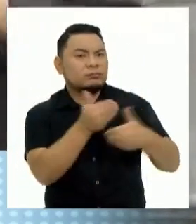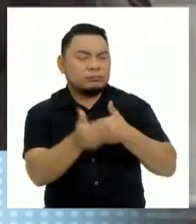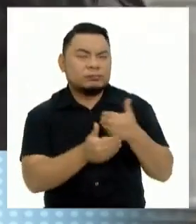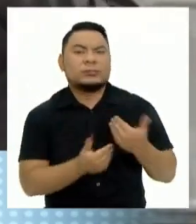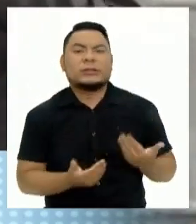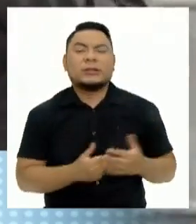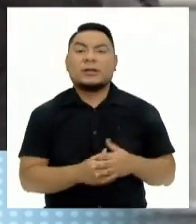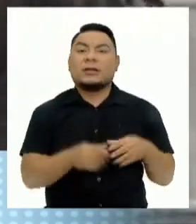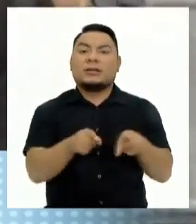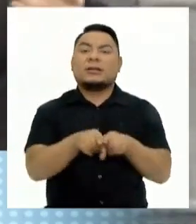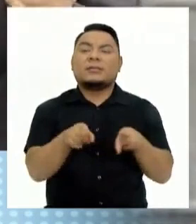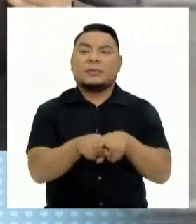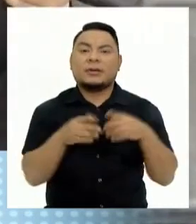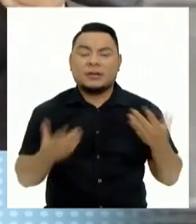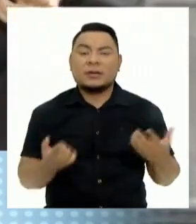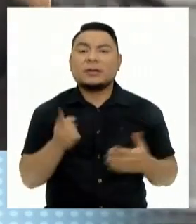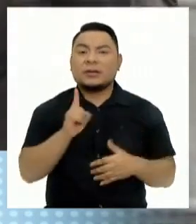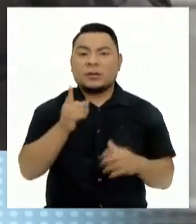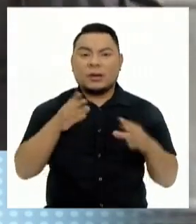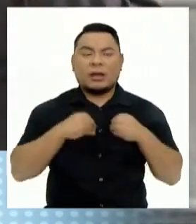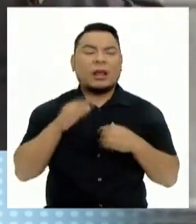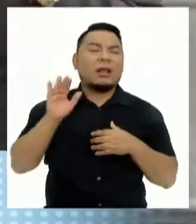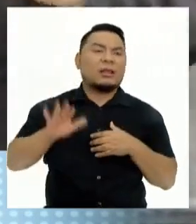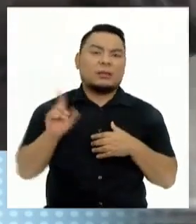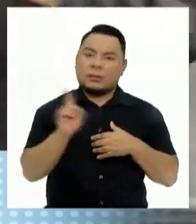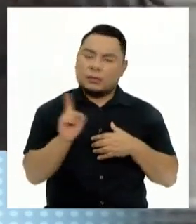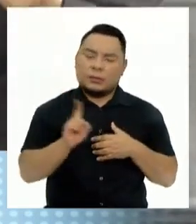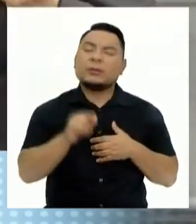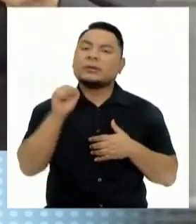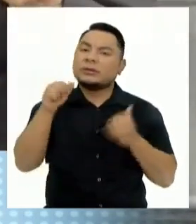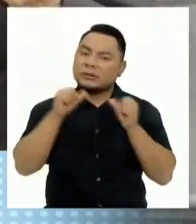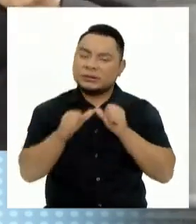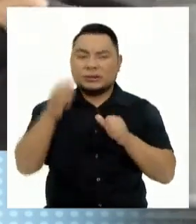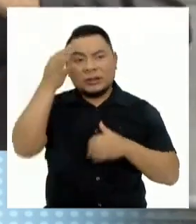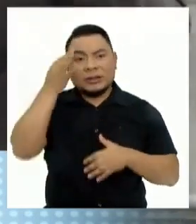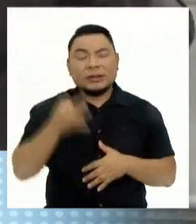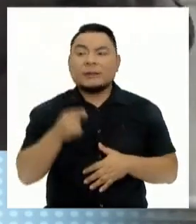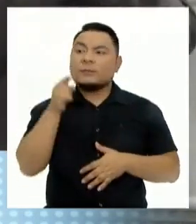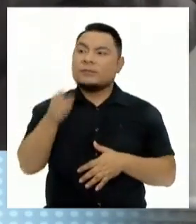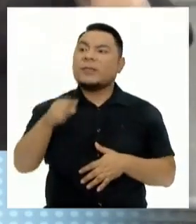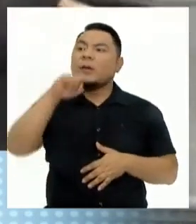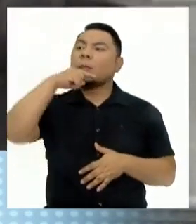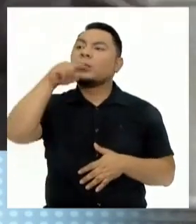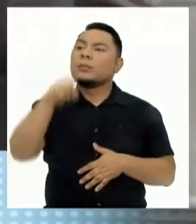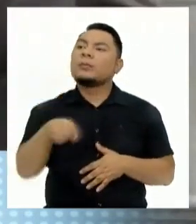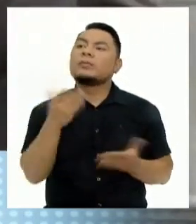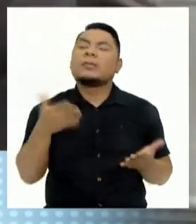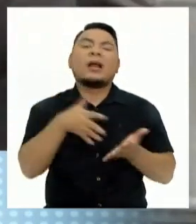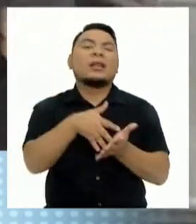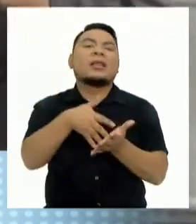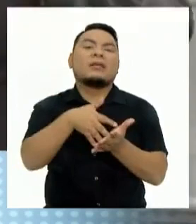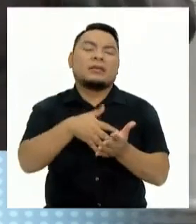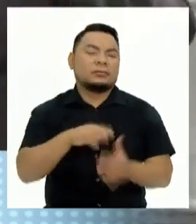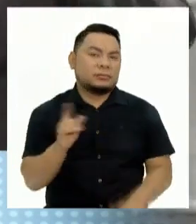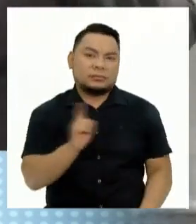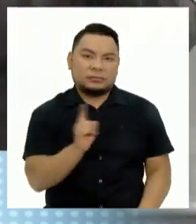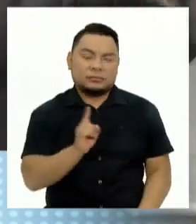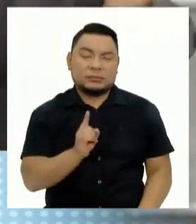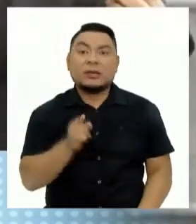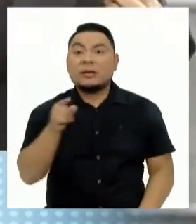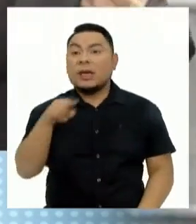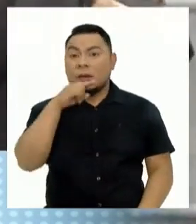patria. Y el no reconocerlas es seguir creyendo que las mujeres somos débiles, que las